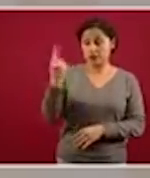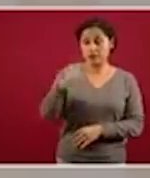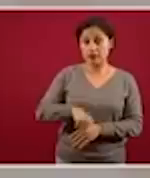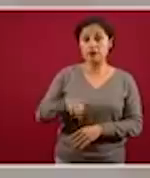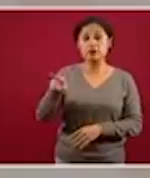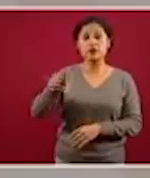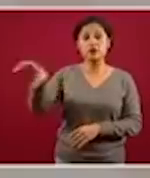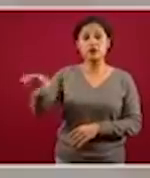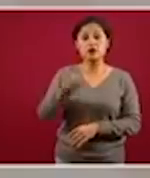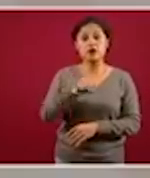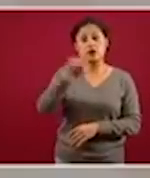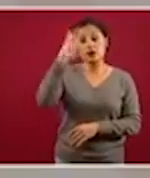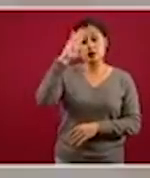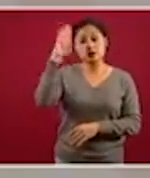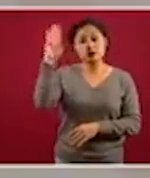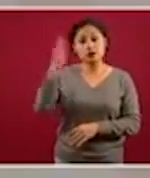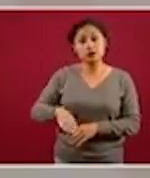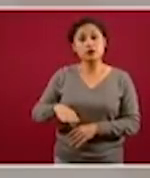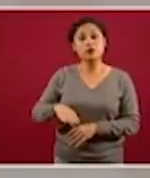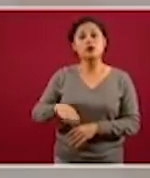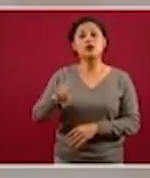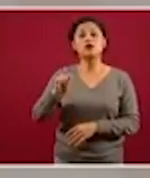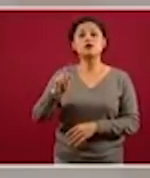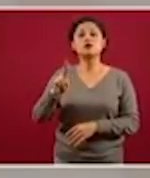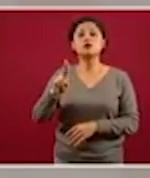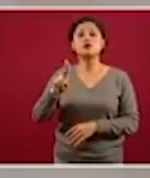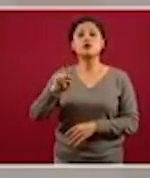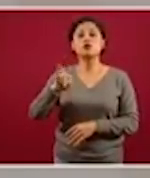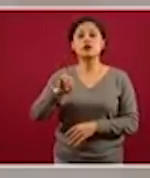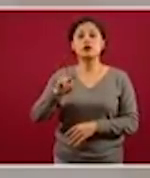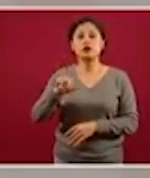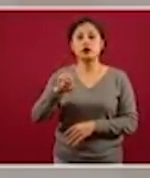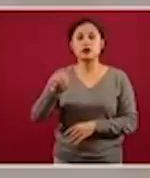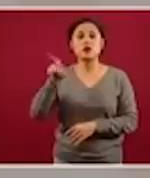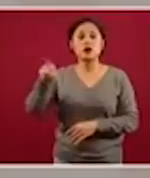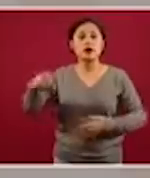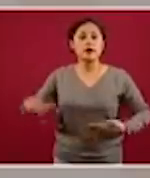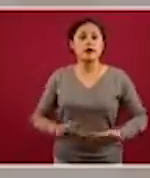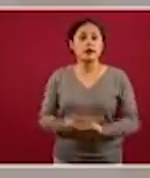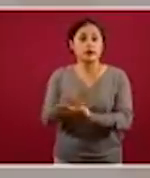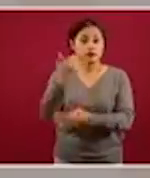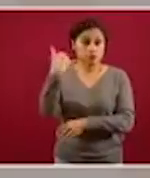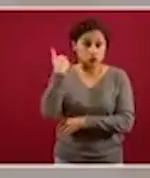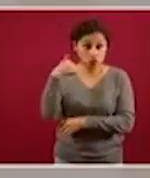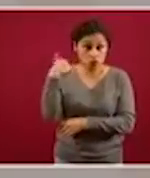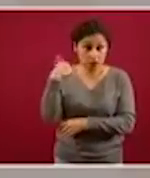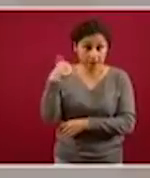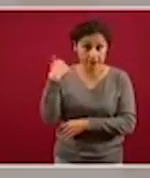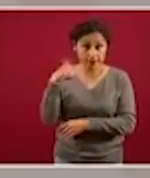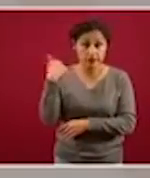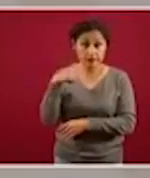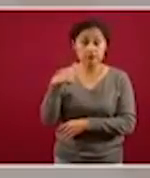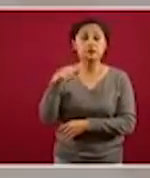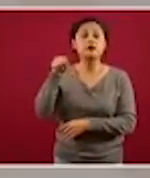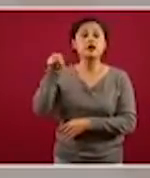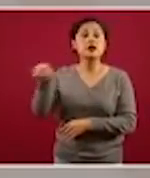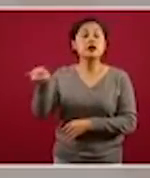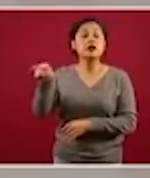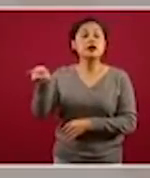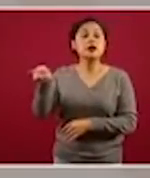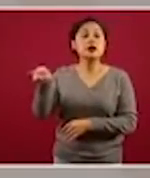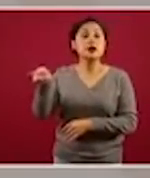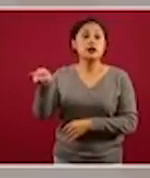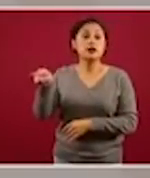Trujillo, que es la que usted menciona, originaria de Yucatán, que era parte, bueno, formó parte del grupo